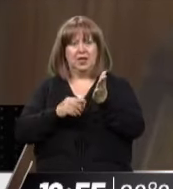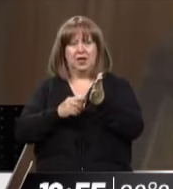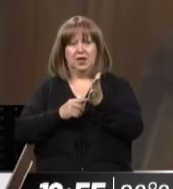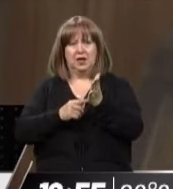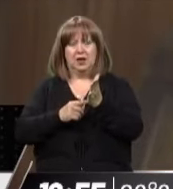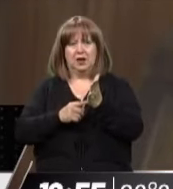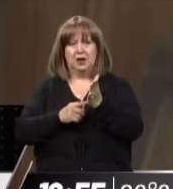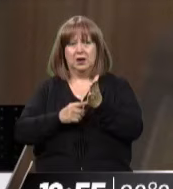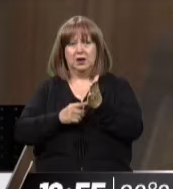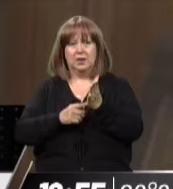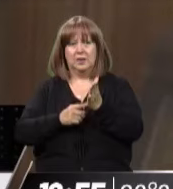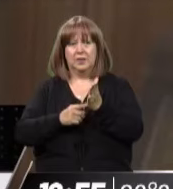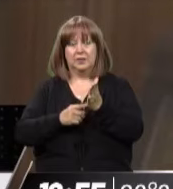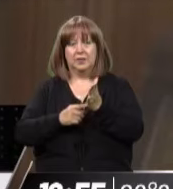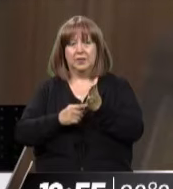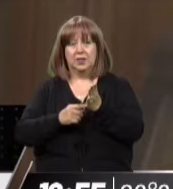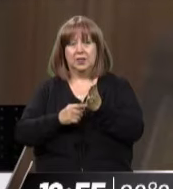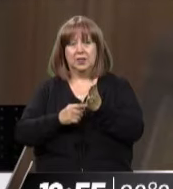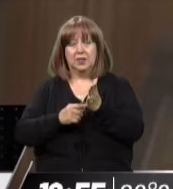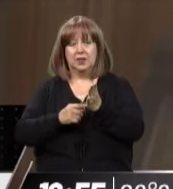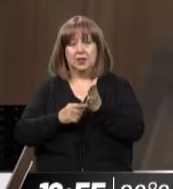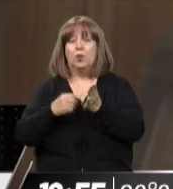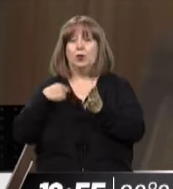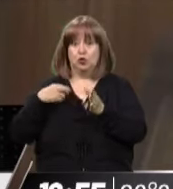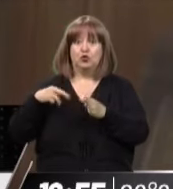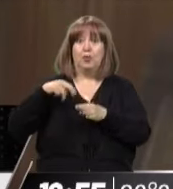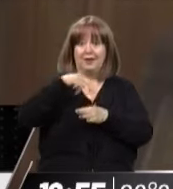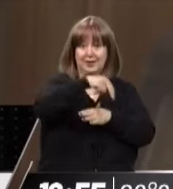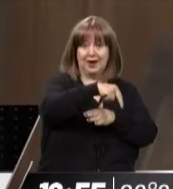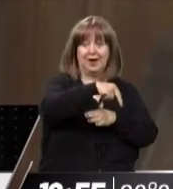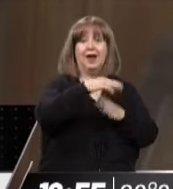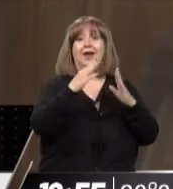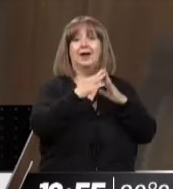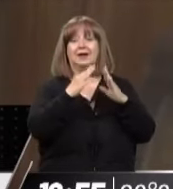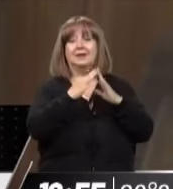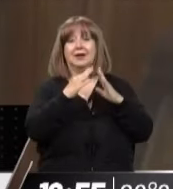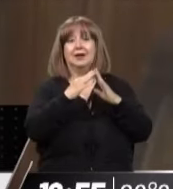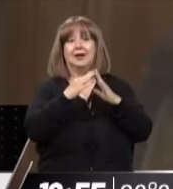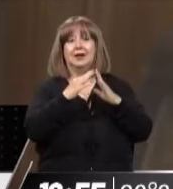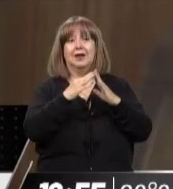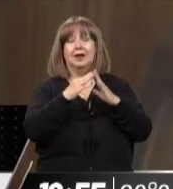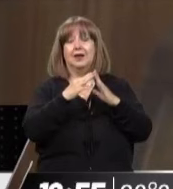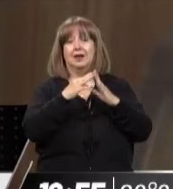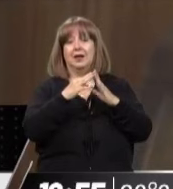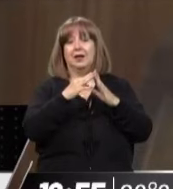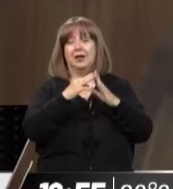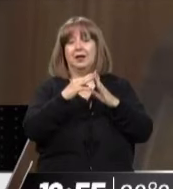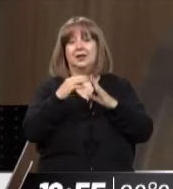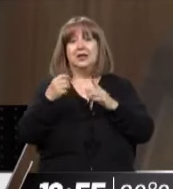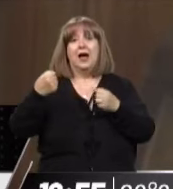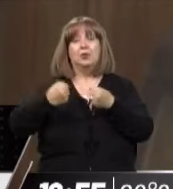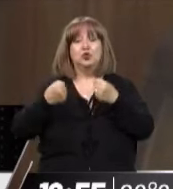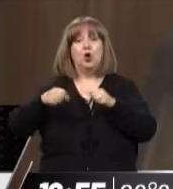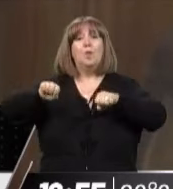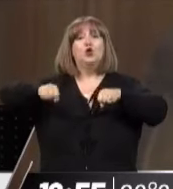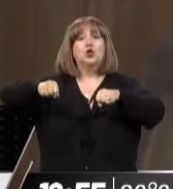llevé y en ese mismo instante que yo iba a entrar También acá para la casa empezaron a llegar este móviles